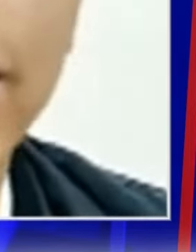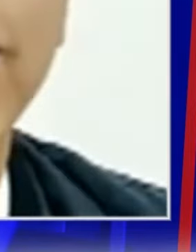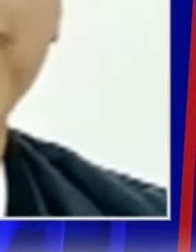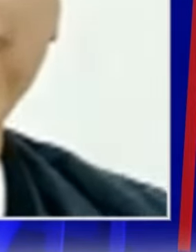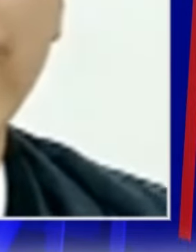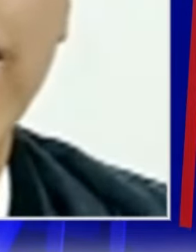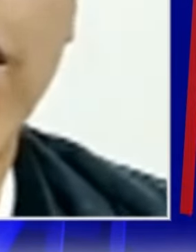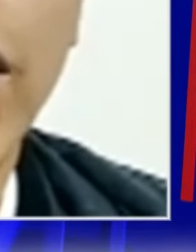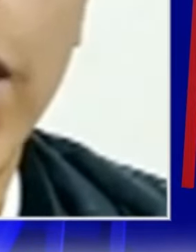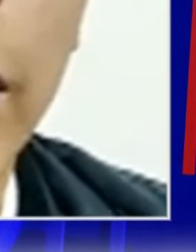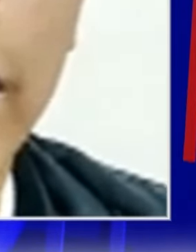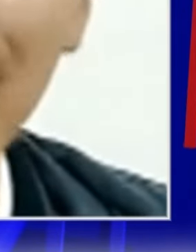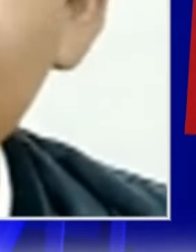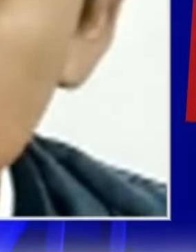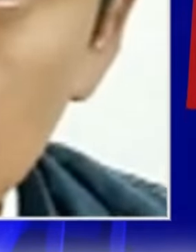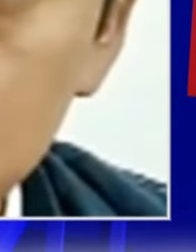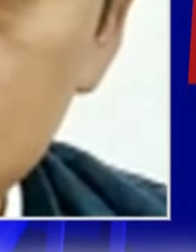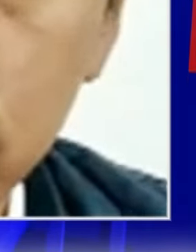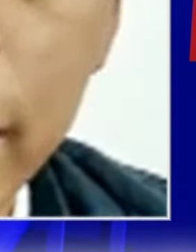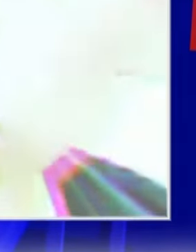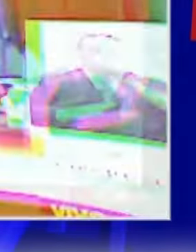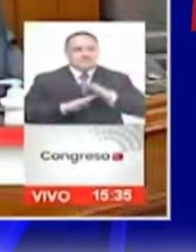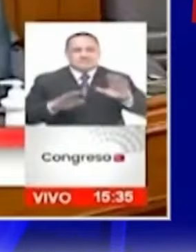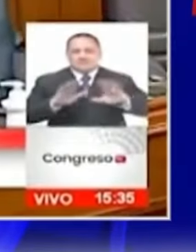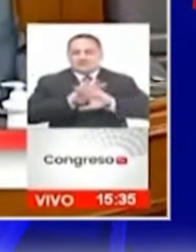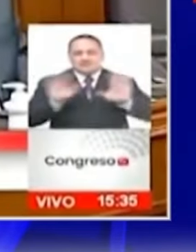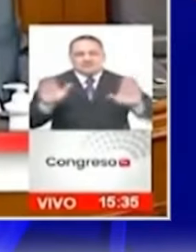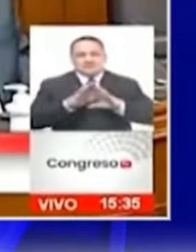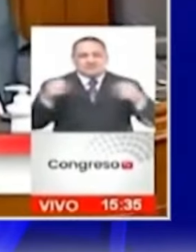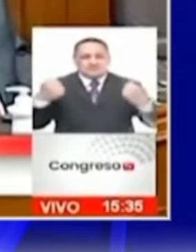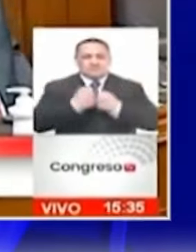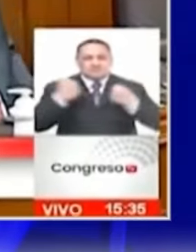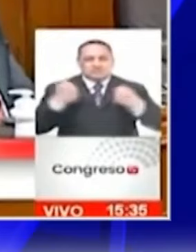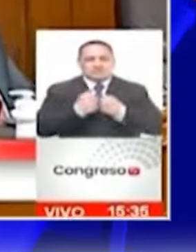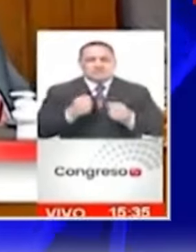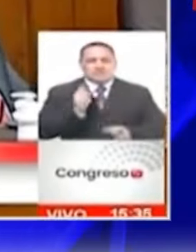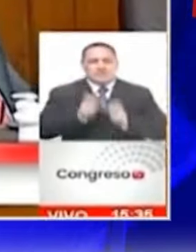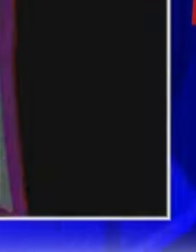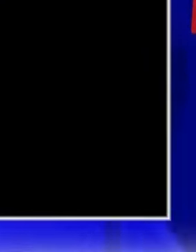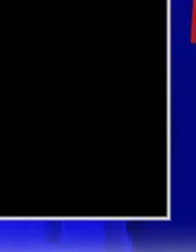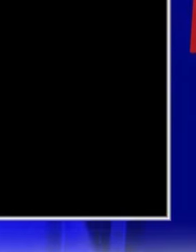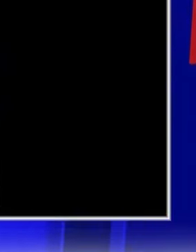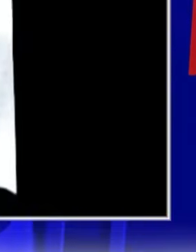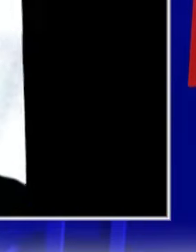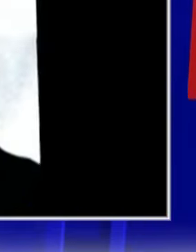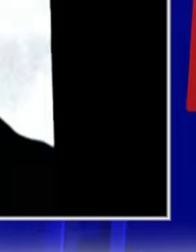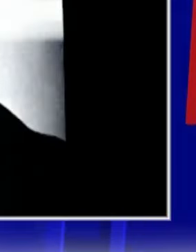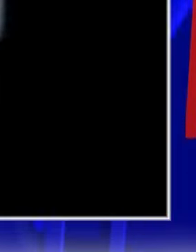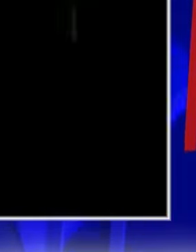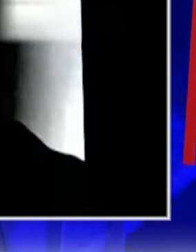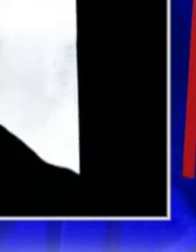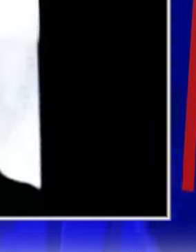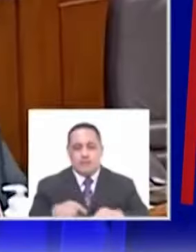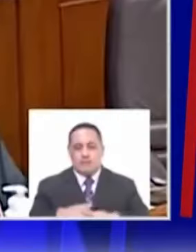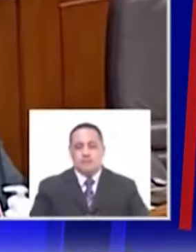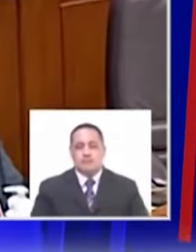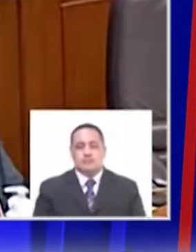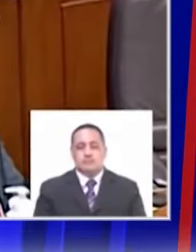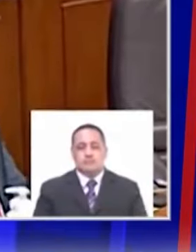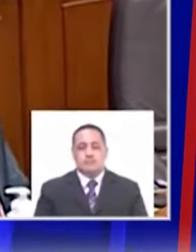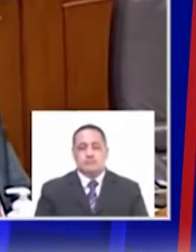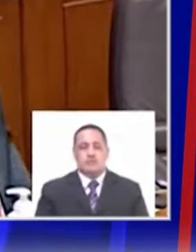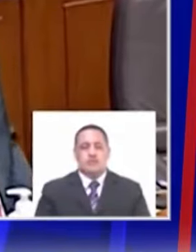judiciales exactamente eh la etapa más eh complicada ya terminó que es la investigación preparatoria